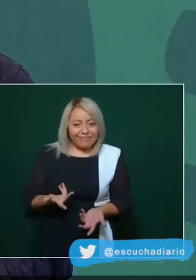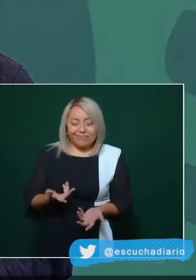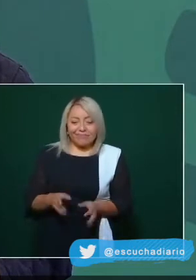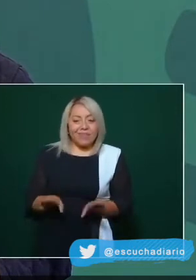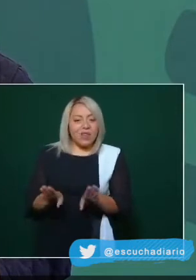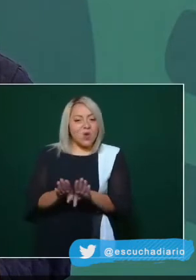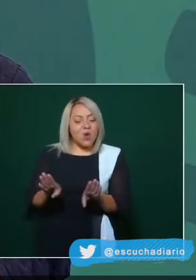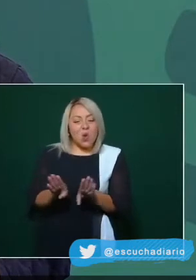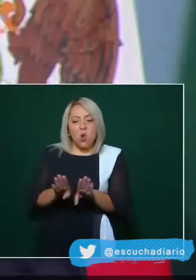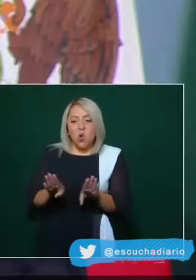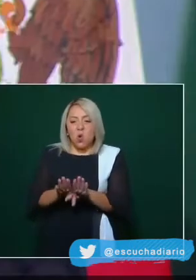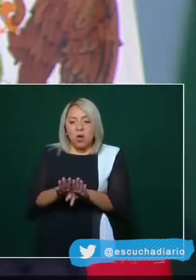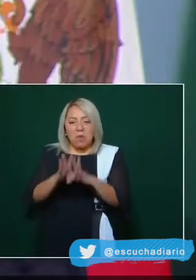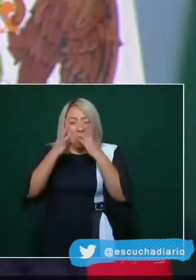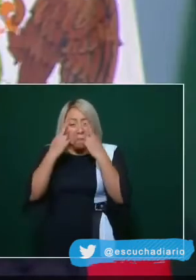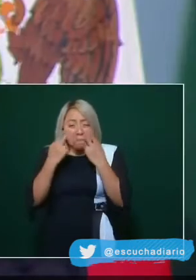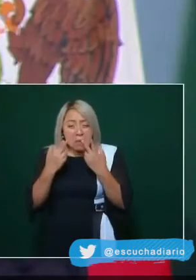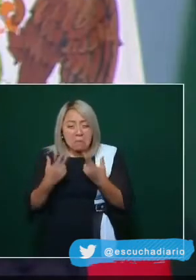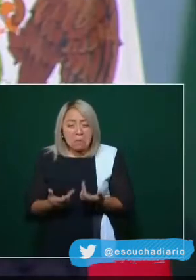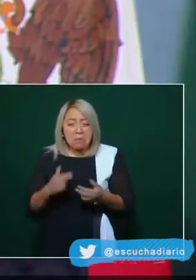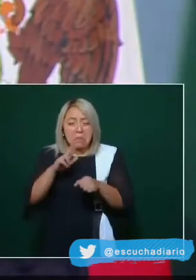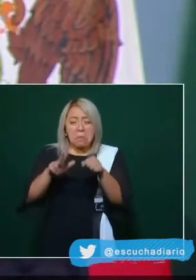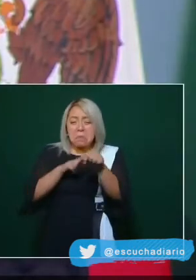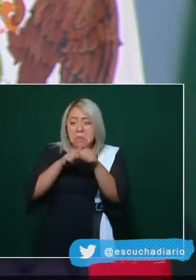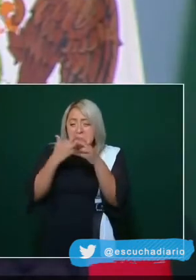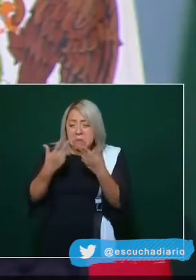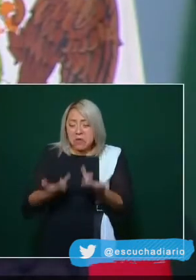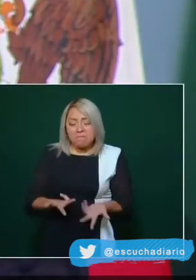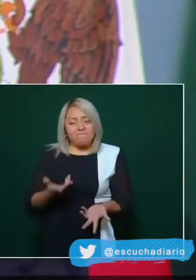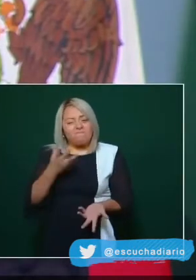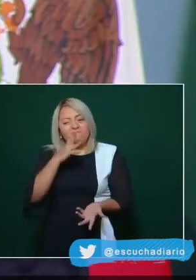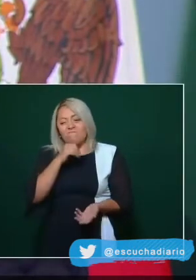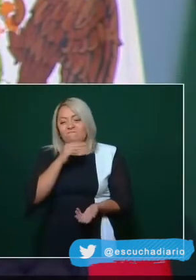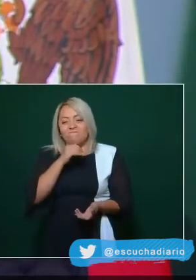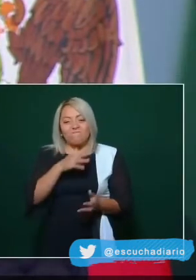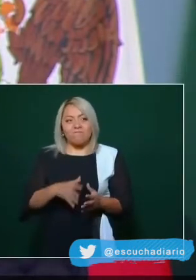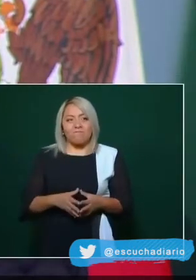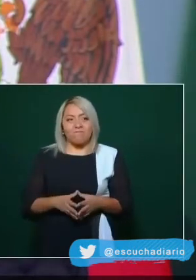que se destruya la naturaleza, el medio ambiente.